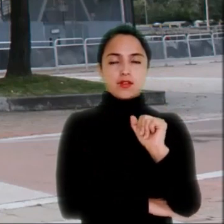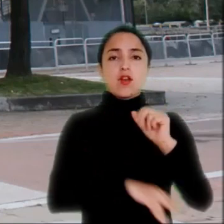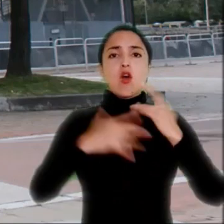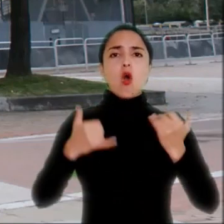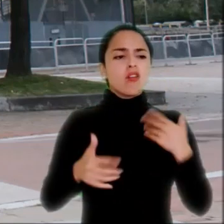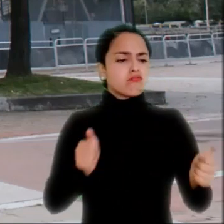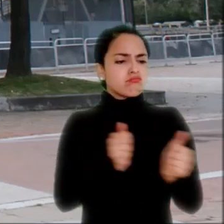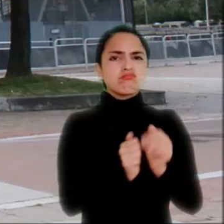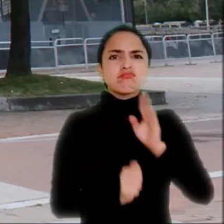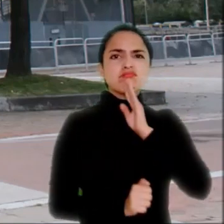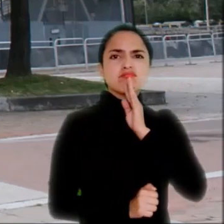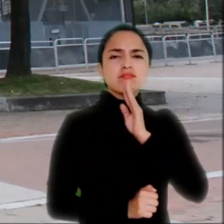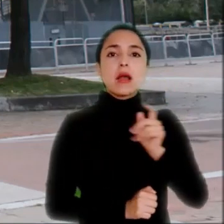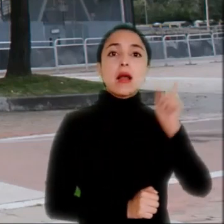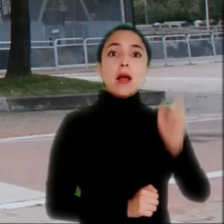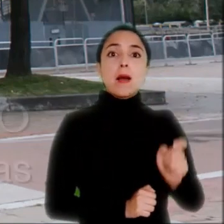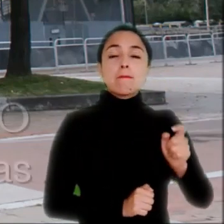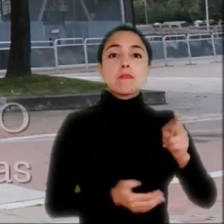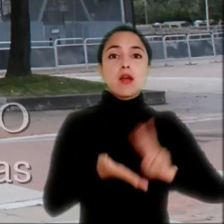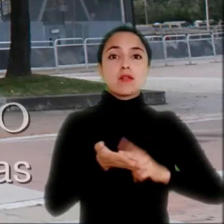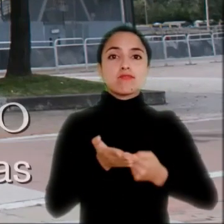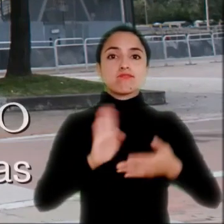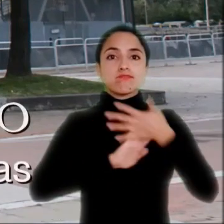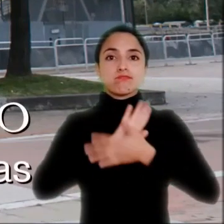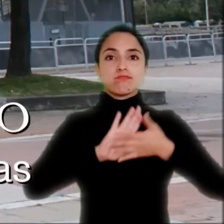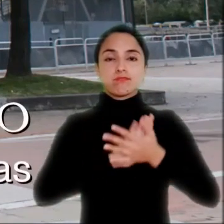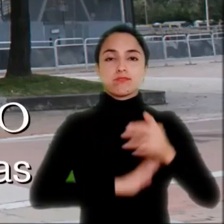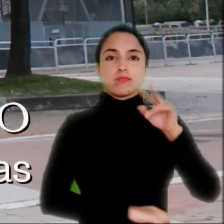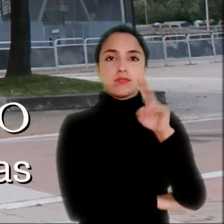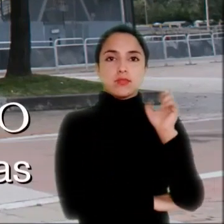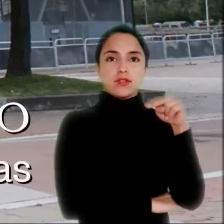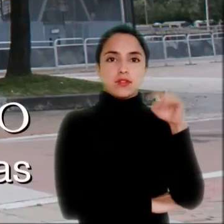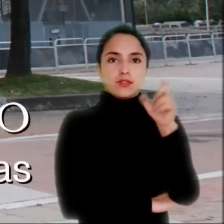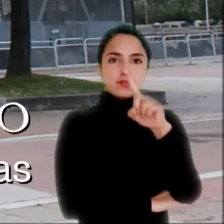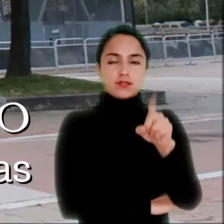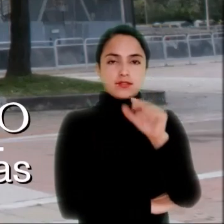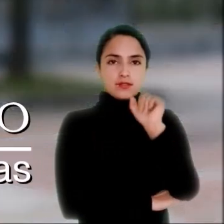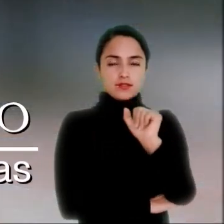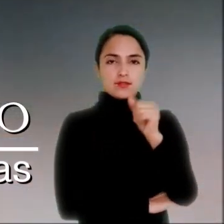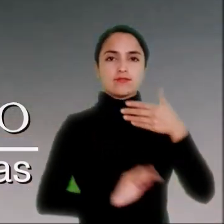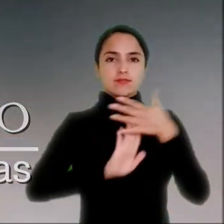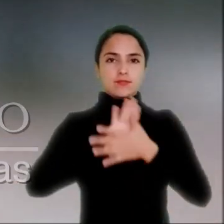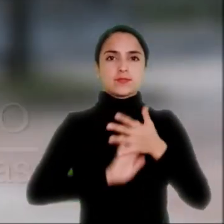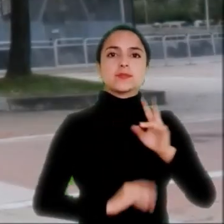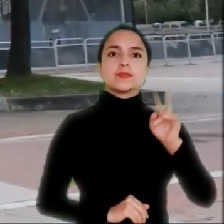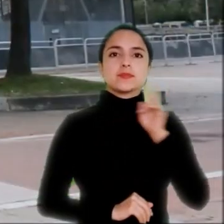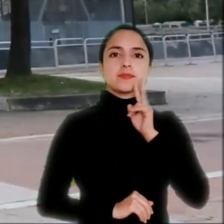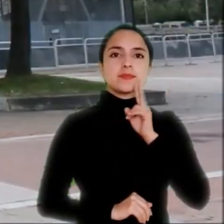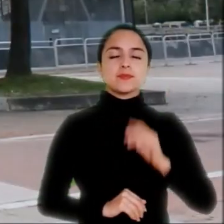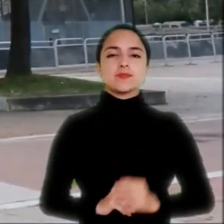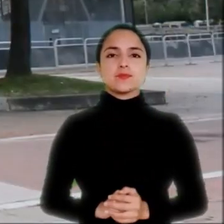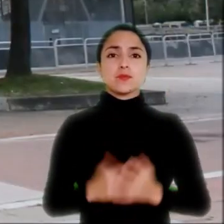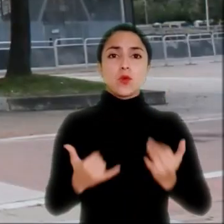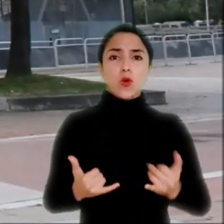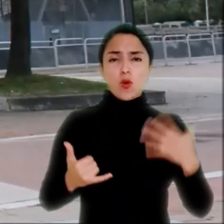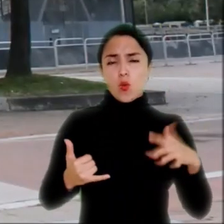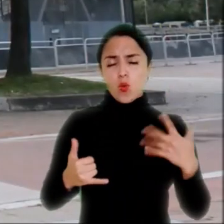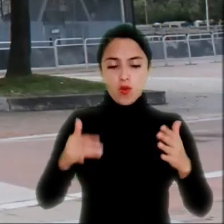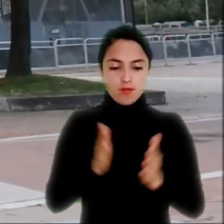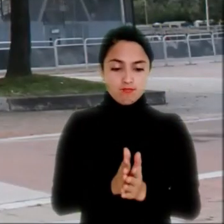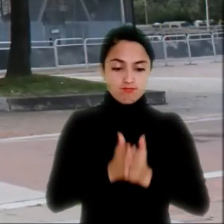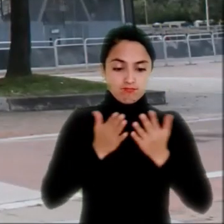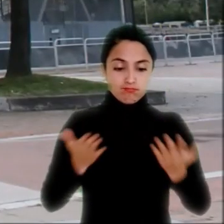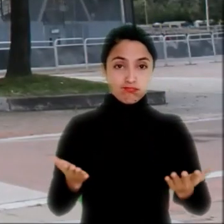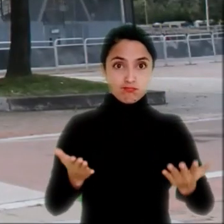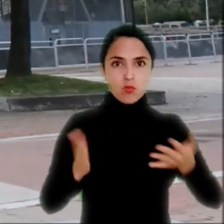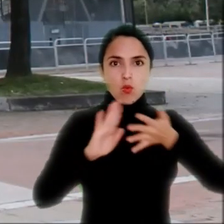me acompaña del Sistema de Interpretación de Lengua de Señas, Vanessa Guerrero. El día de hoy, Biblored llega